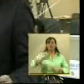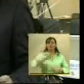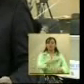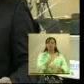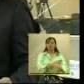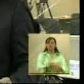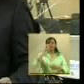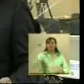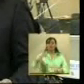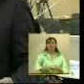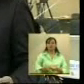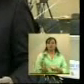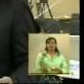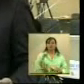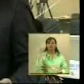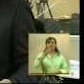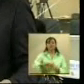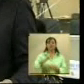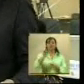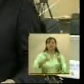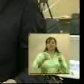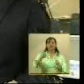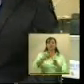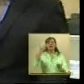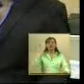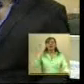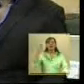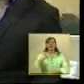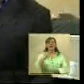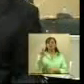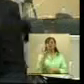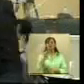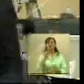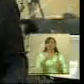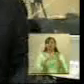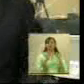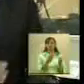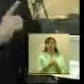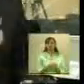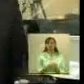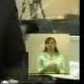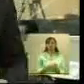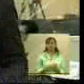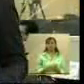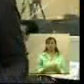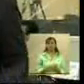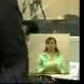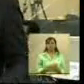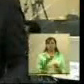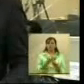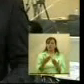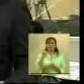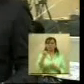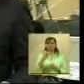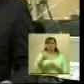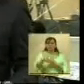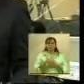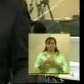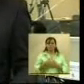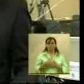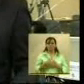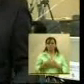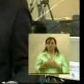forma temporal al mandatario de aquella época y su comitiva, hecho que no lo justifico, ni porque a quien